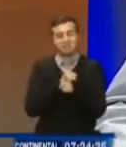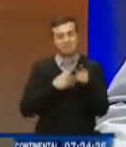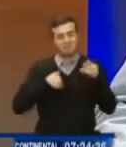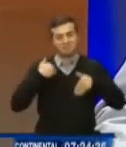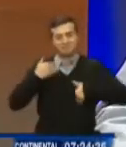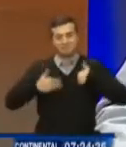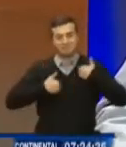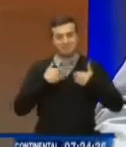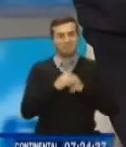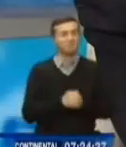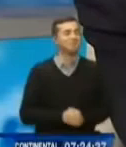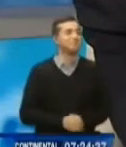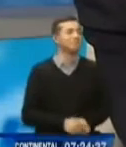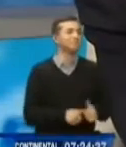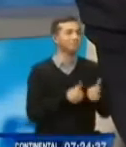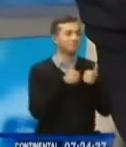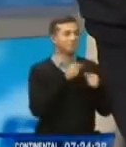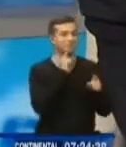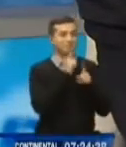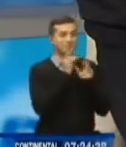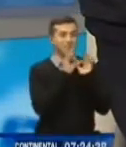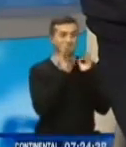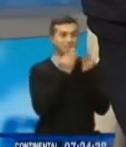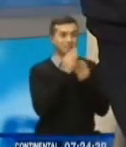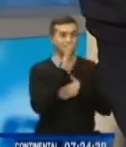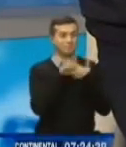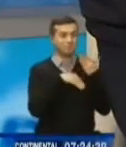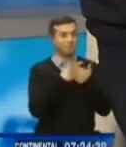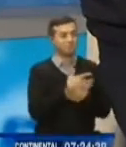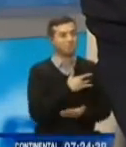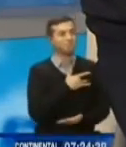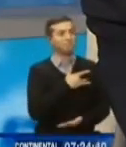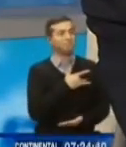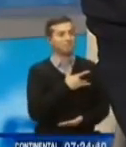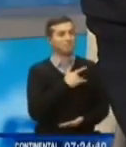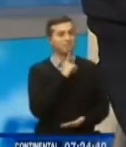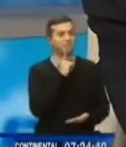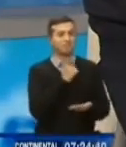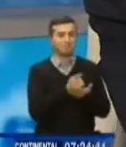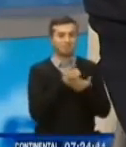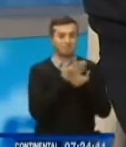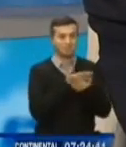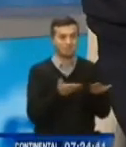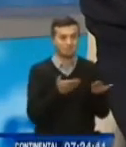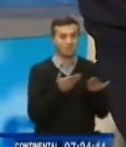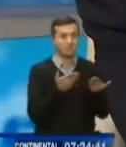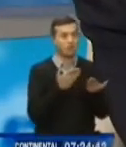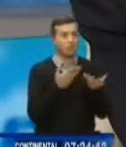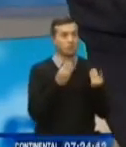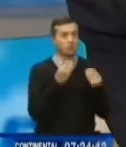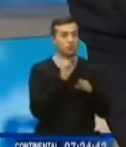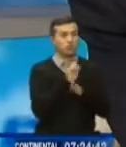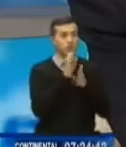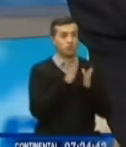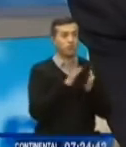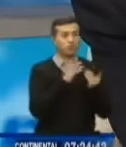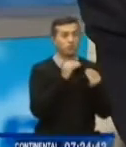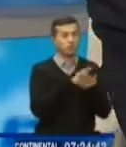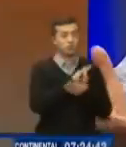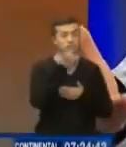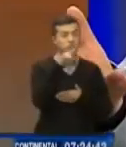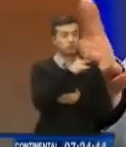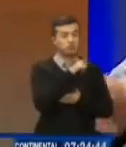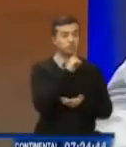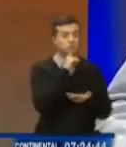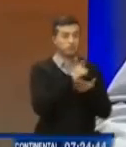contento la familia aprecia ese resultado también porque ha estado prácticamente ausente del ecuador es que este año sí sí